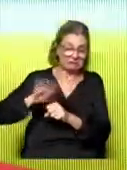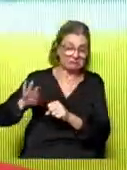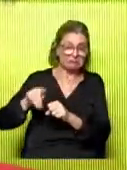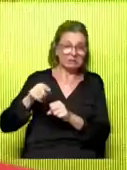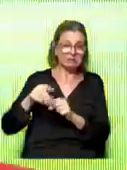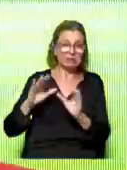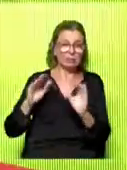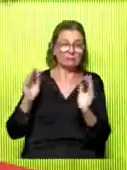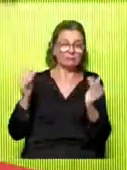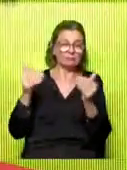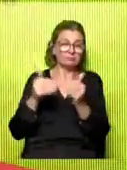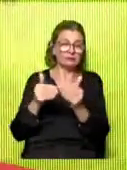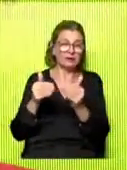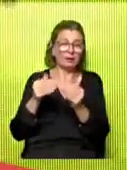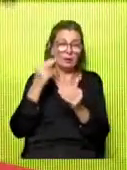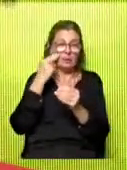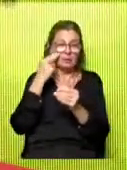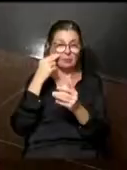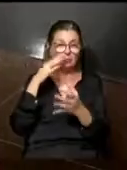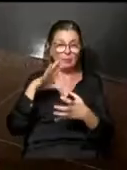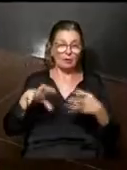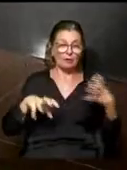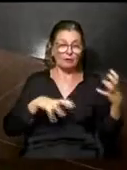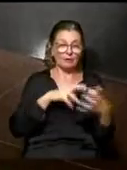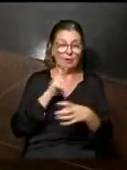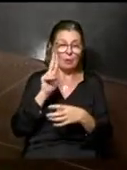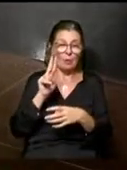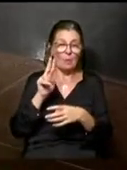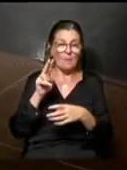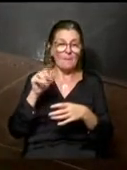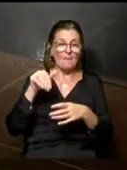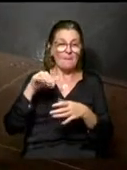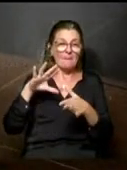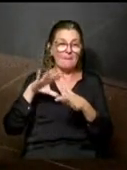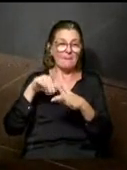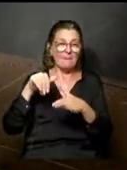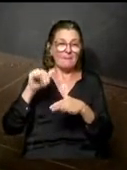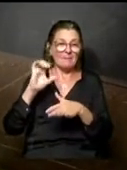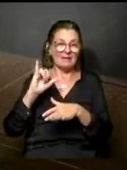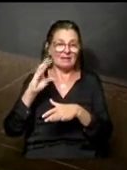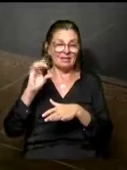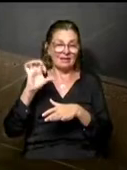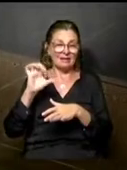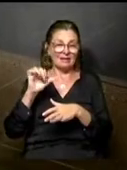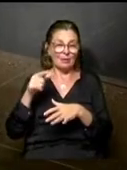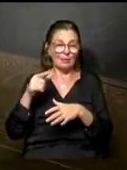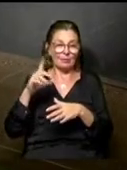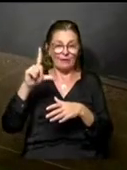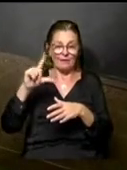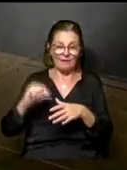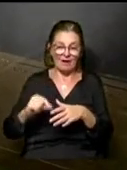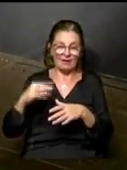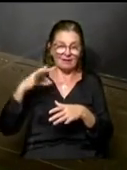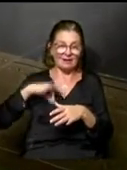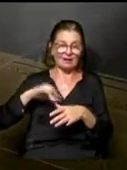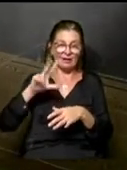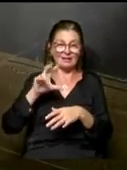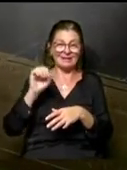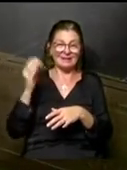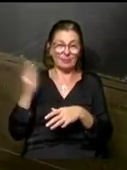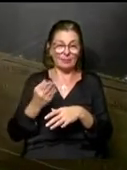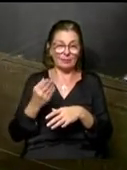su ciclo con el conflicto más grande que UNMIES ha tenido en su historia, con una rebaja salarial del 30%